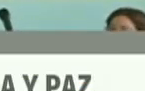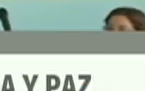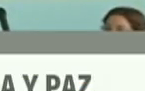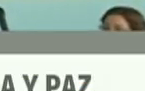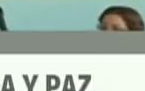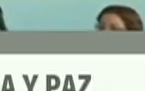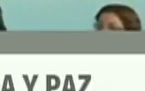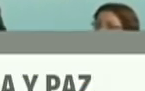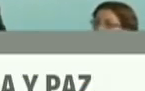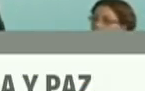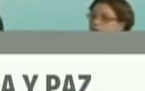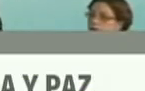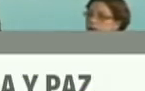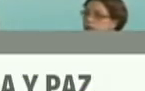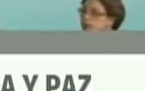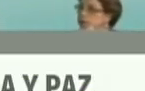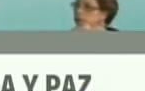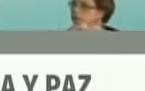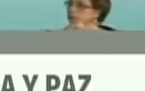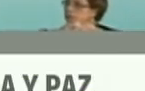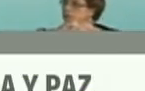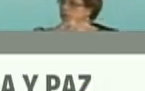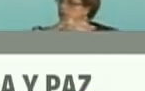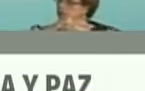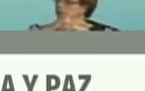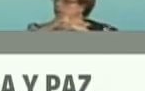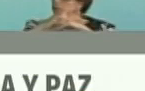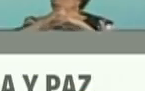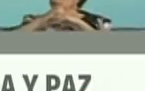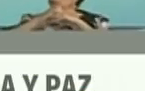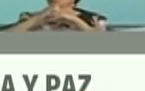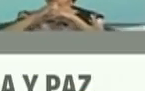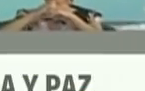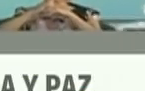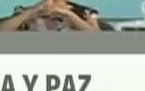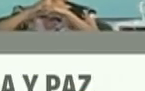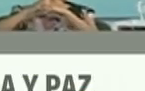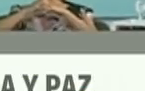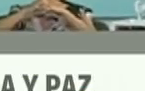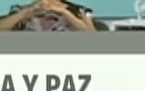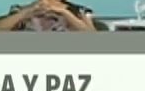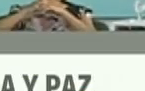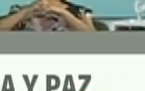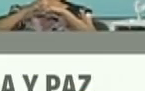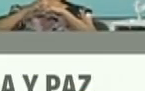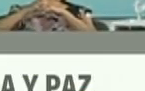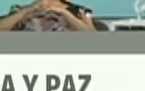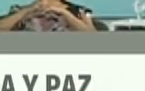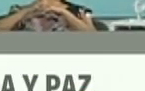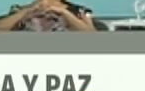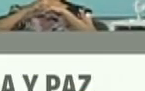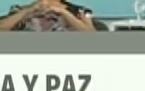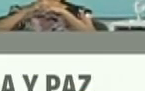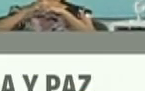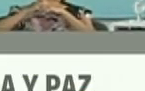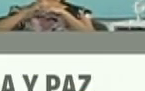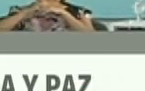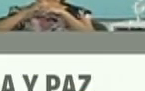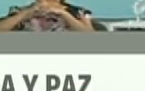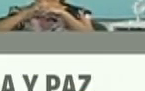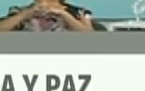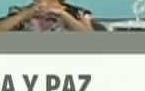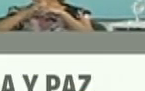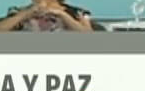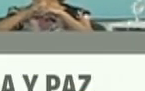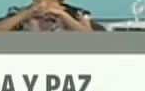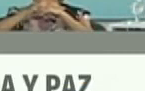enfrentará inevitablemente con el imperio norteamericano. Y eso es lo que hemos vivido con mayor o menor intensidad a lo largo de estos